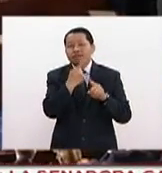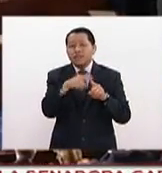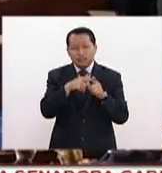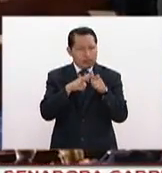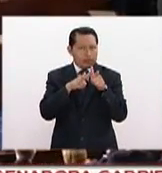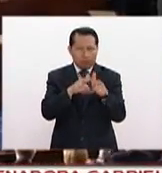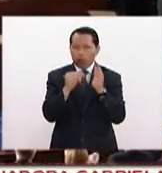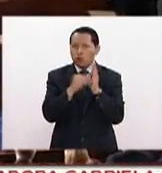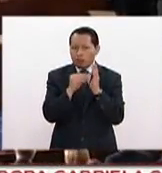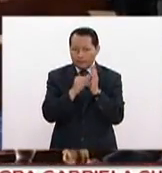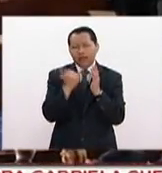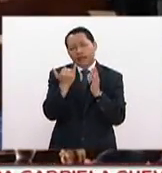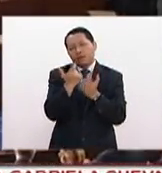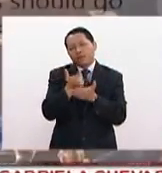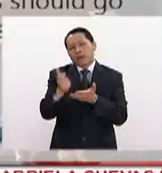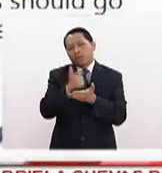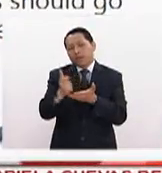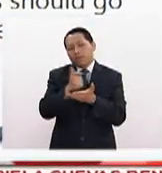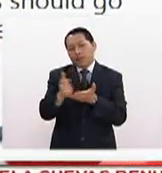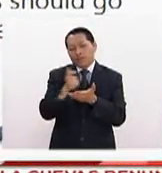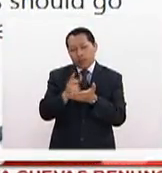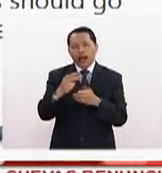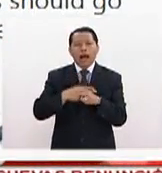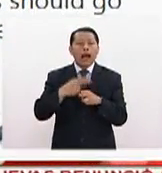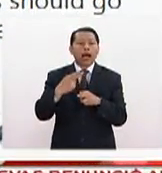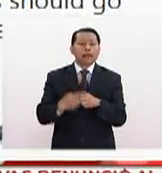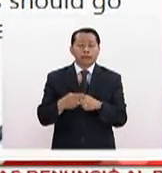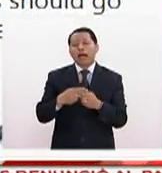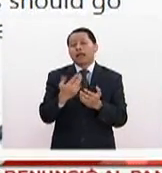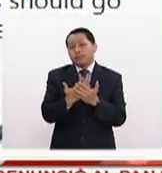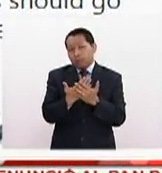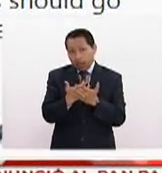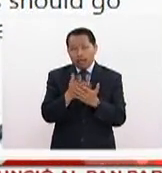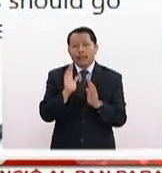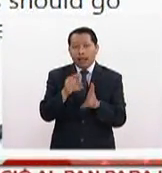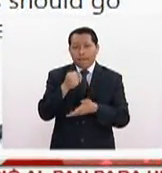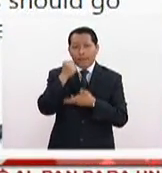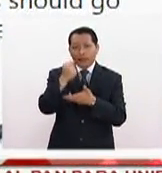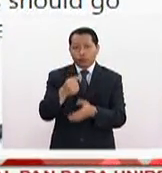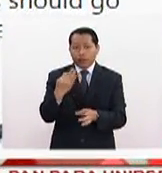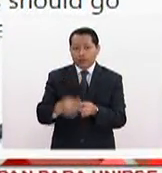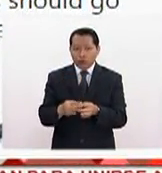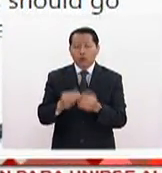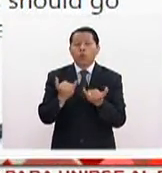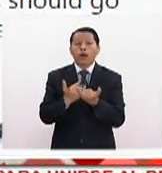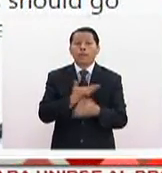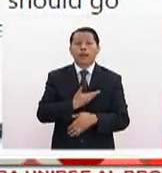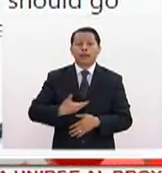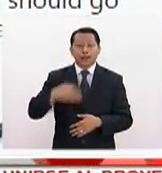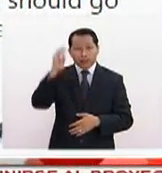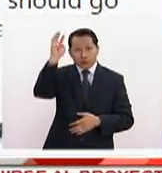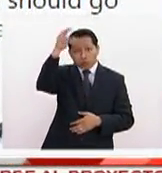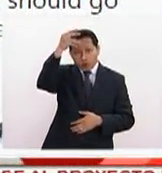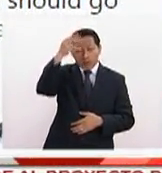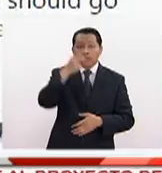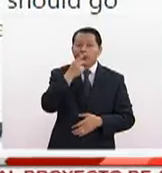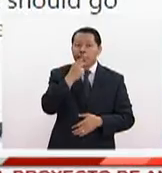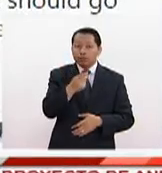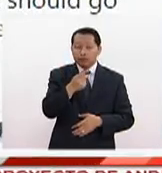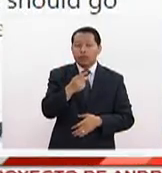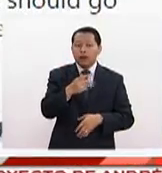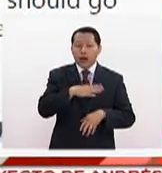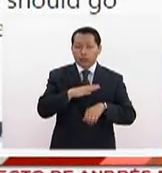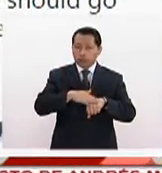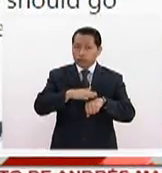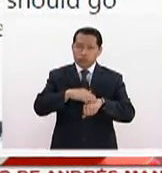sus puestos y recibirán pagos retroactivos cuando se restablezca el presupuesto. Por su parte, el presidente Donald Trump instó a